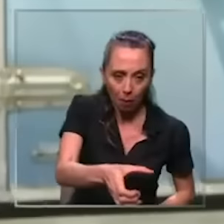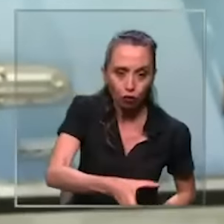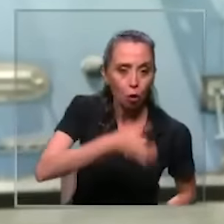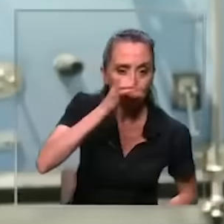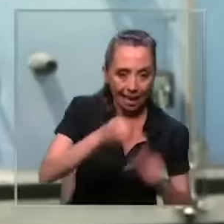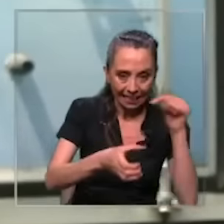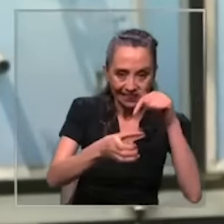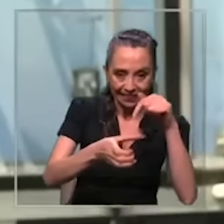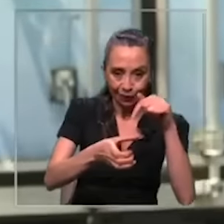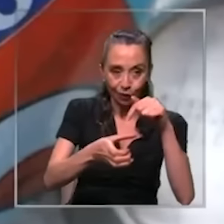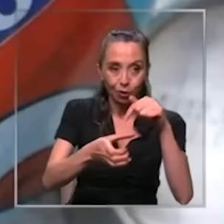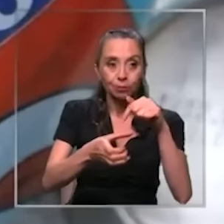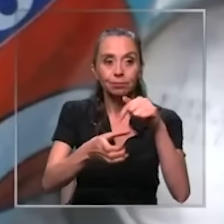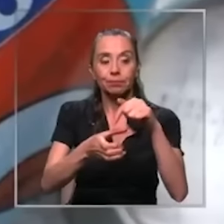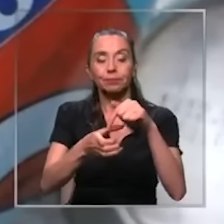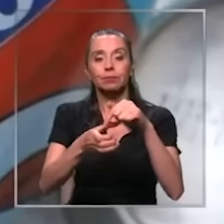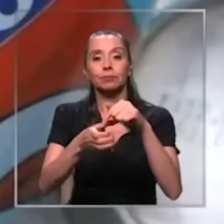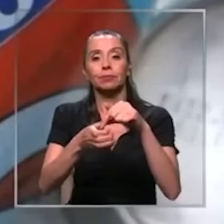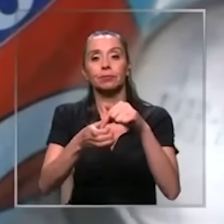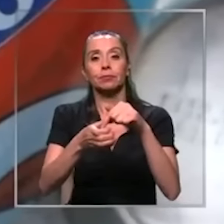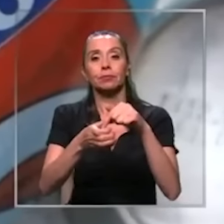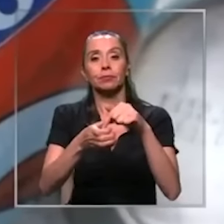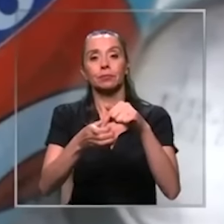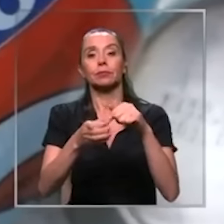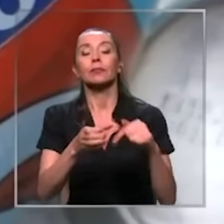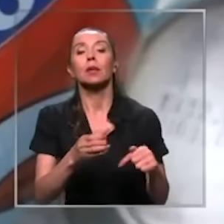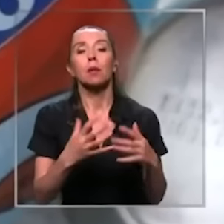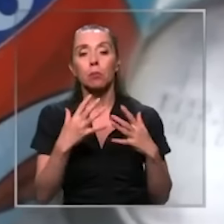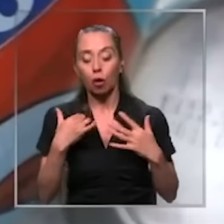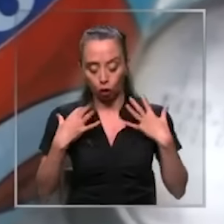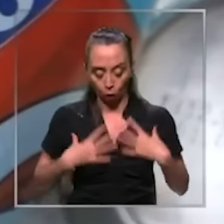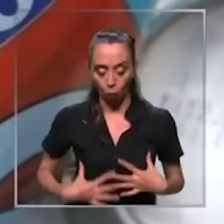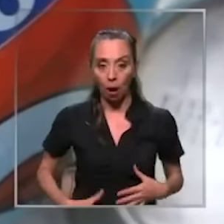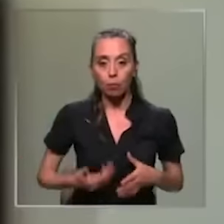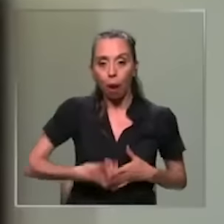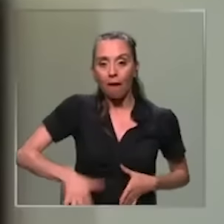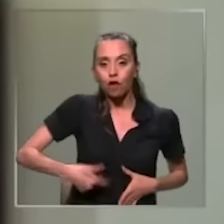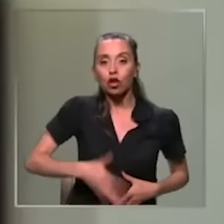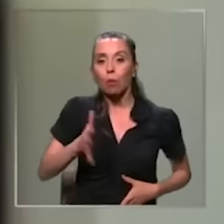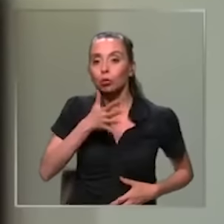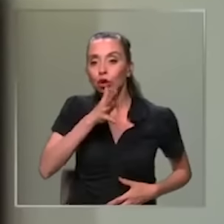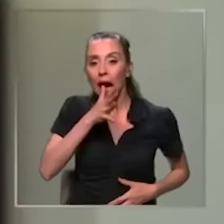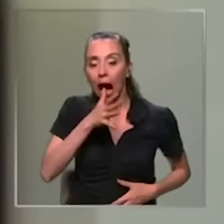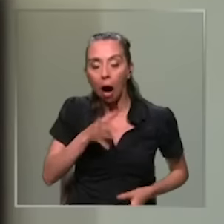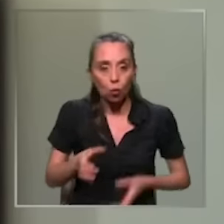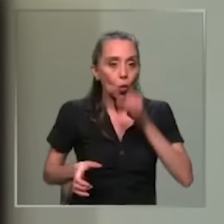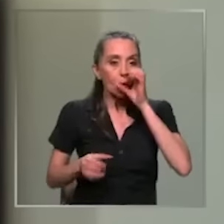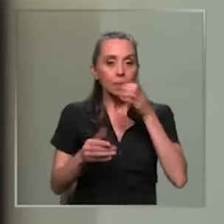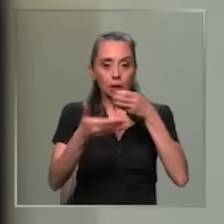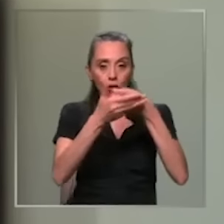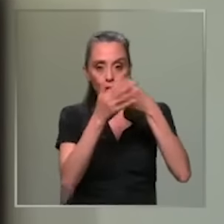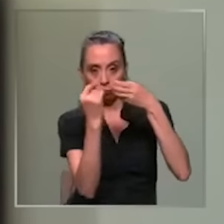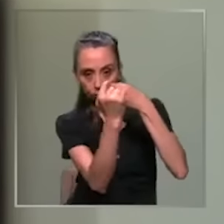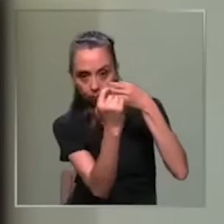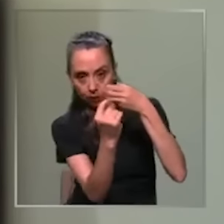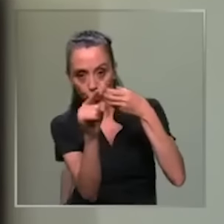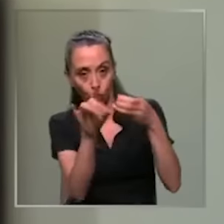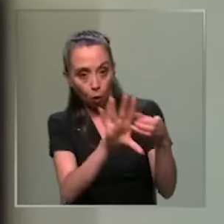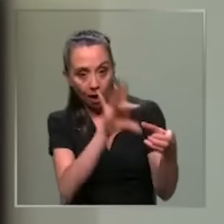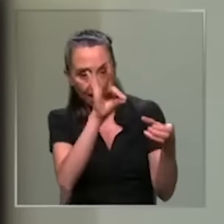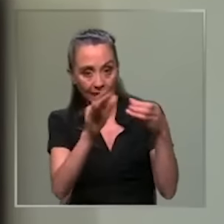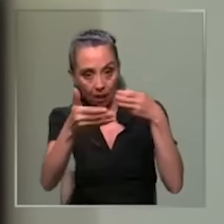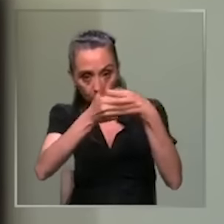consuman esto para reponer agua en el fondo. Claramente también tienen que ser rotuladas. Y idealmente